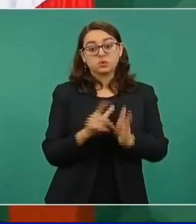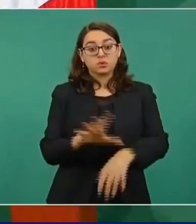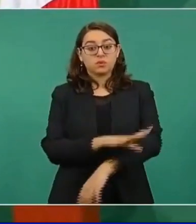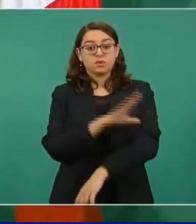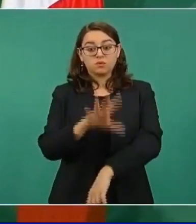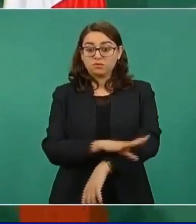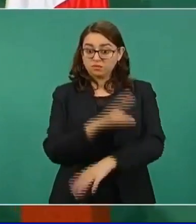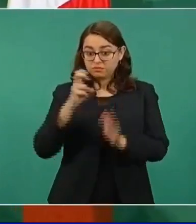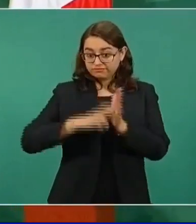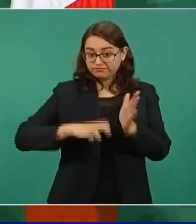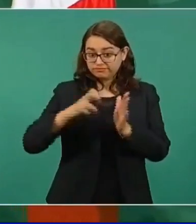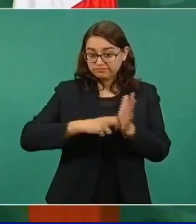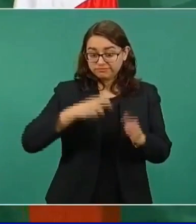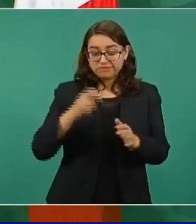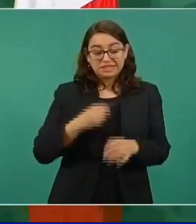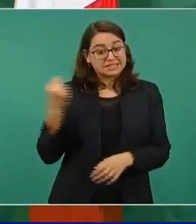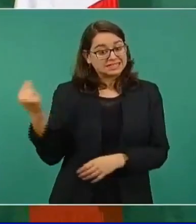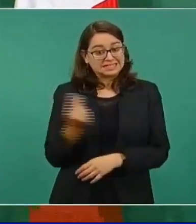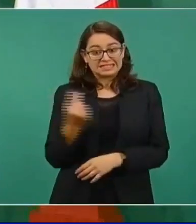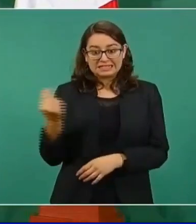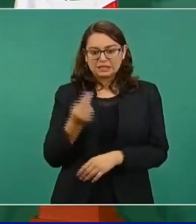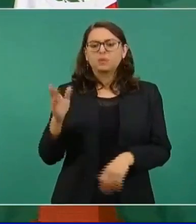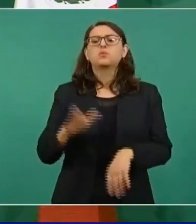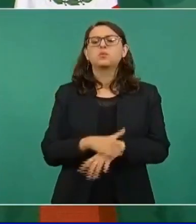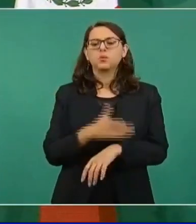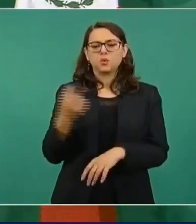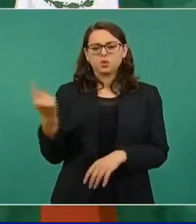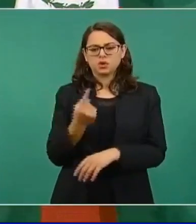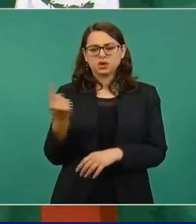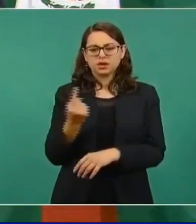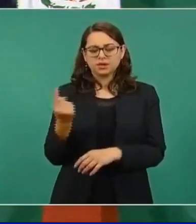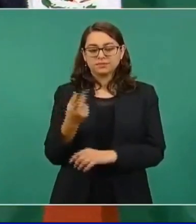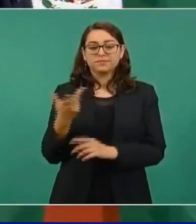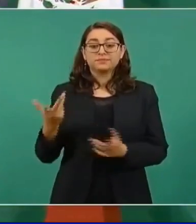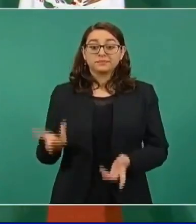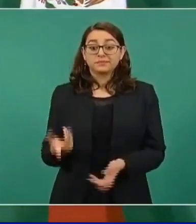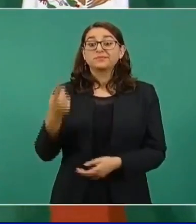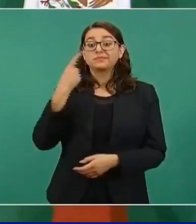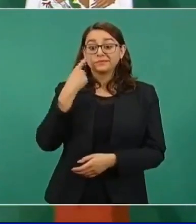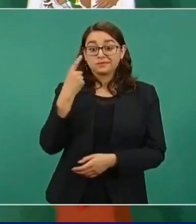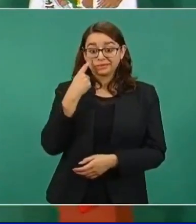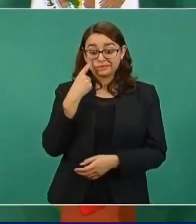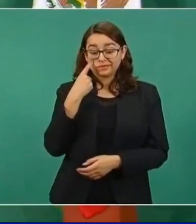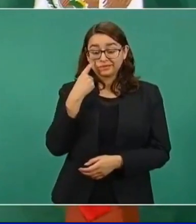energía eléctrica. En estas presas del